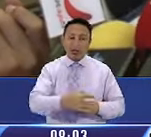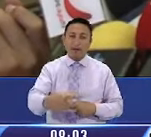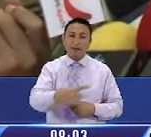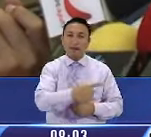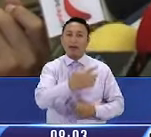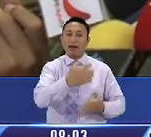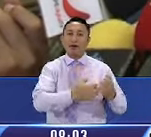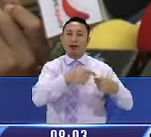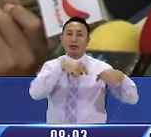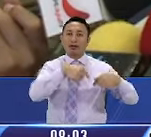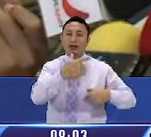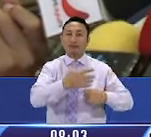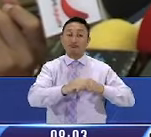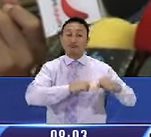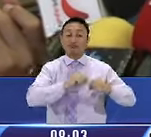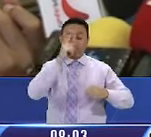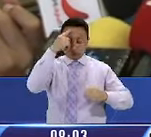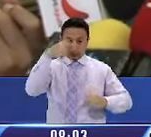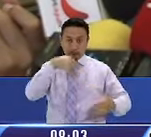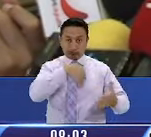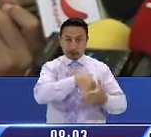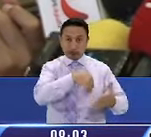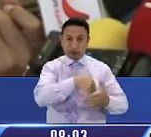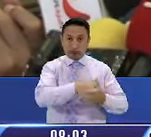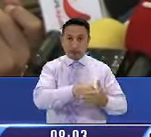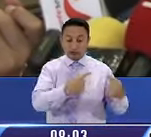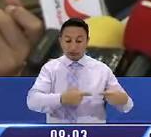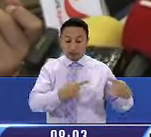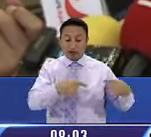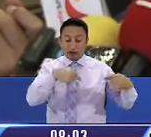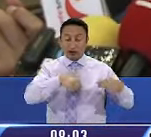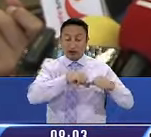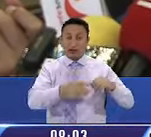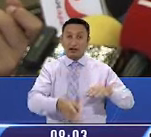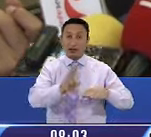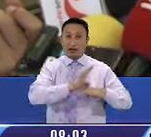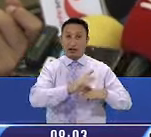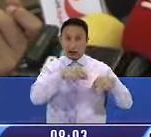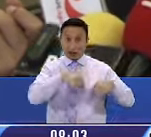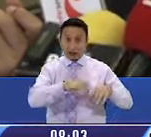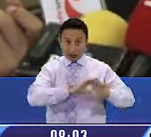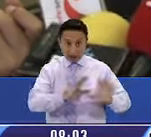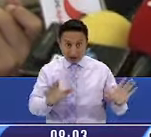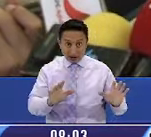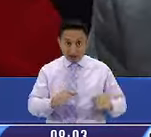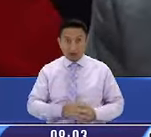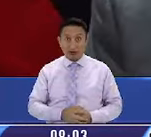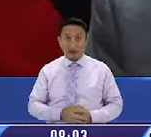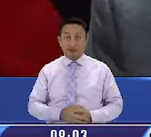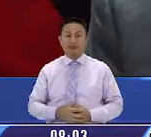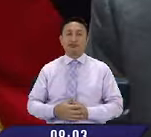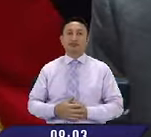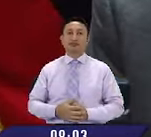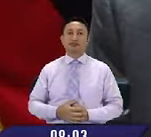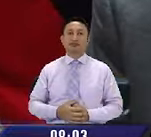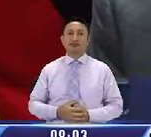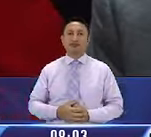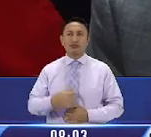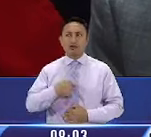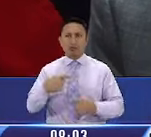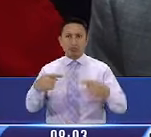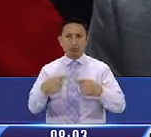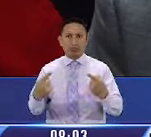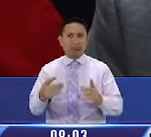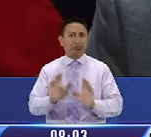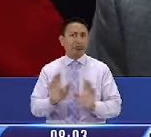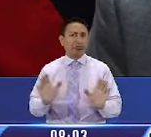y entorpecer el trabajo del gobierno diariamente en el Pleno de la Asamblea y en las distintas comisiones. No tengo enemigos.